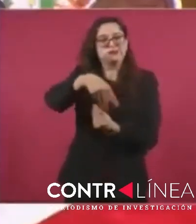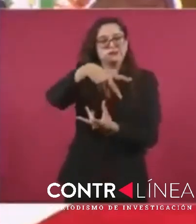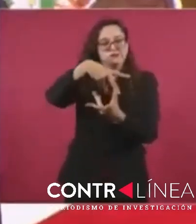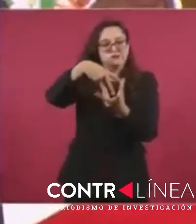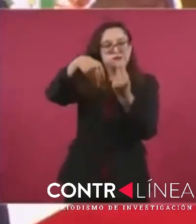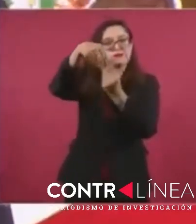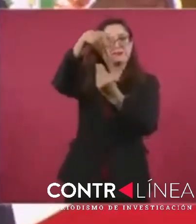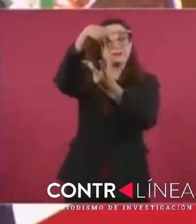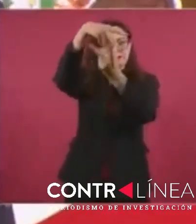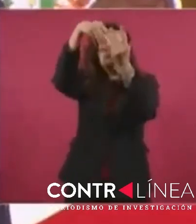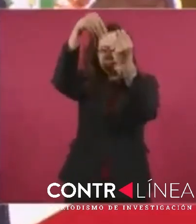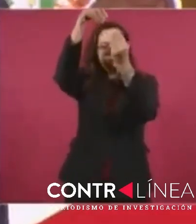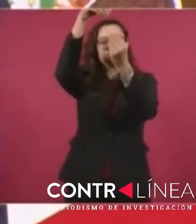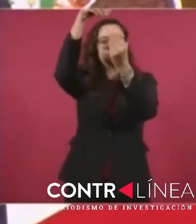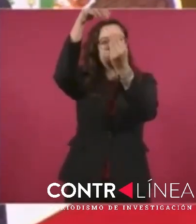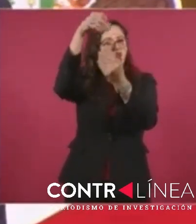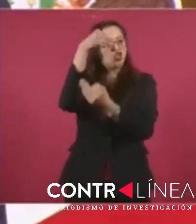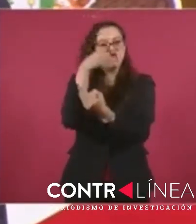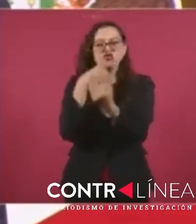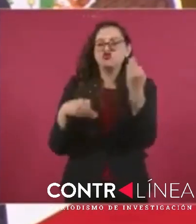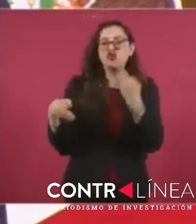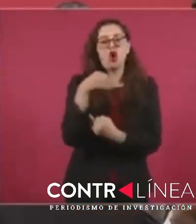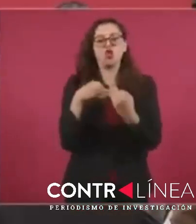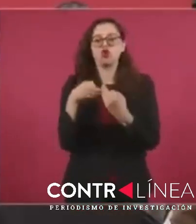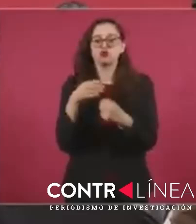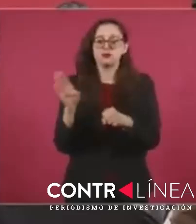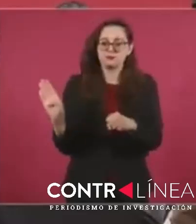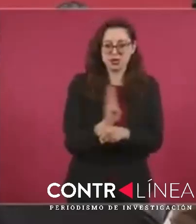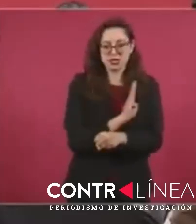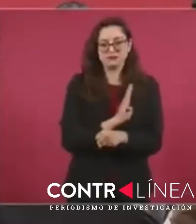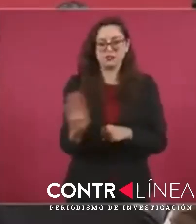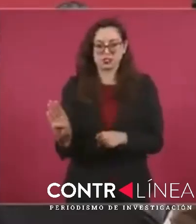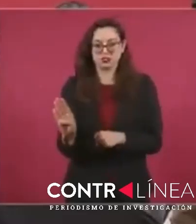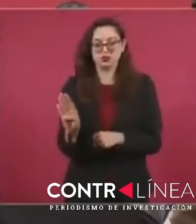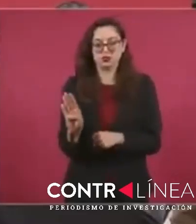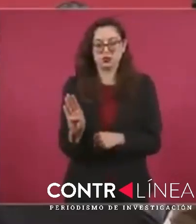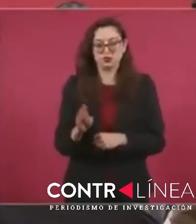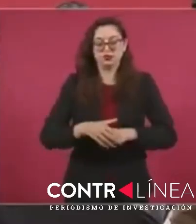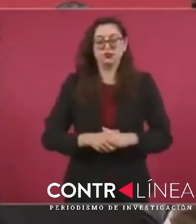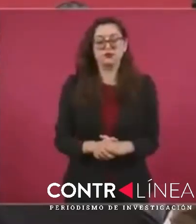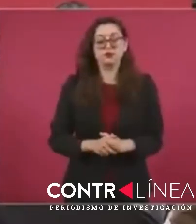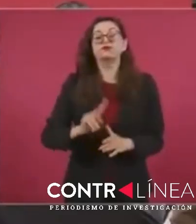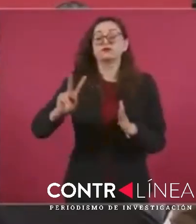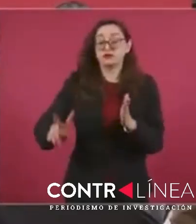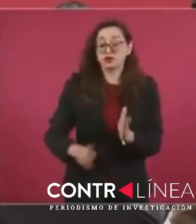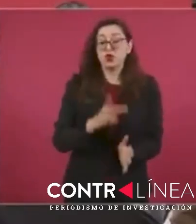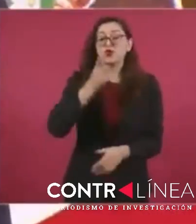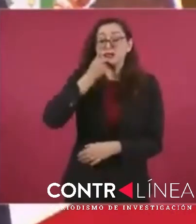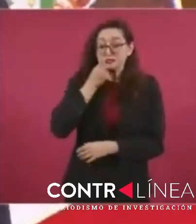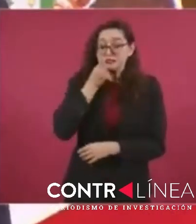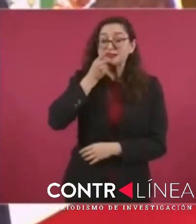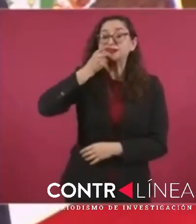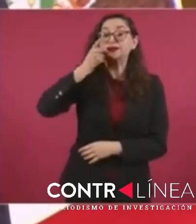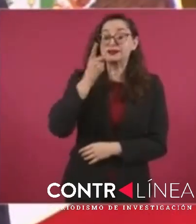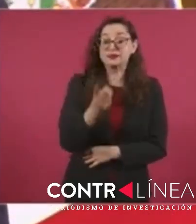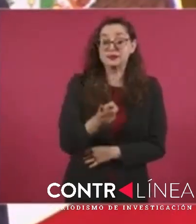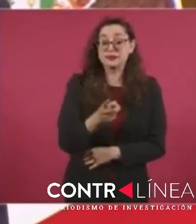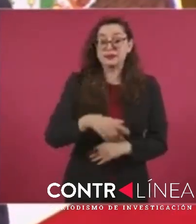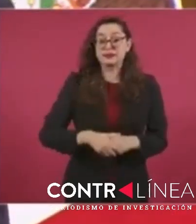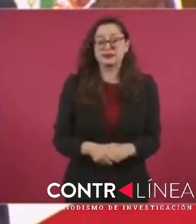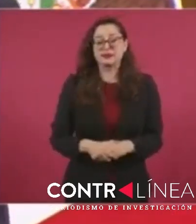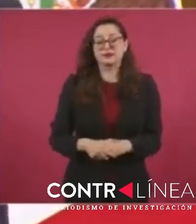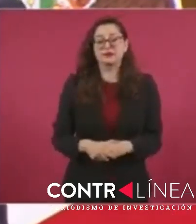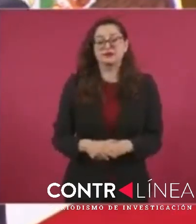clases medias y hasta arriba de la pirámide social. Aquí repito la frase